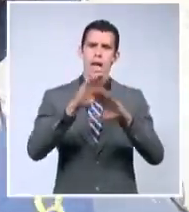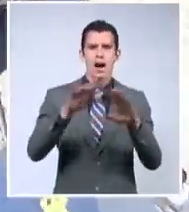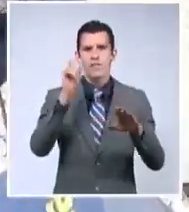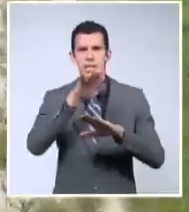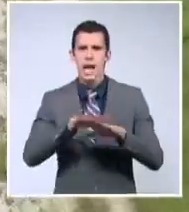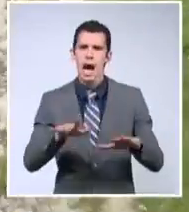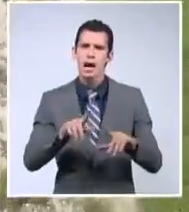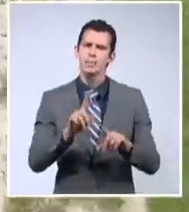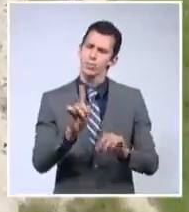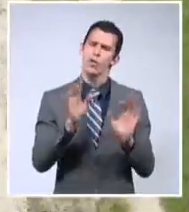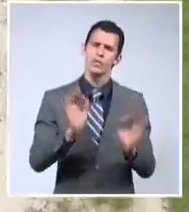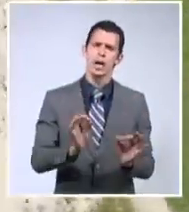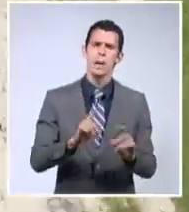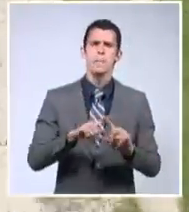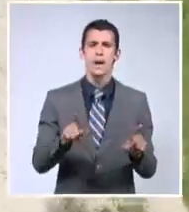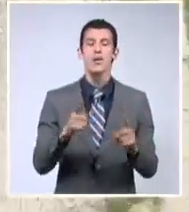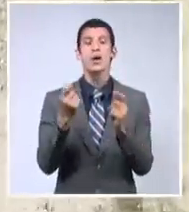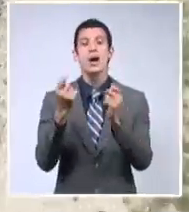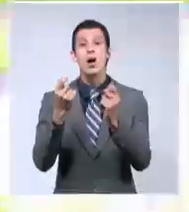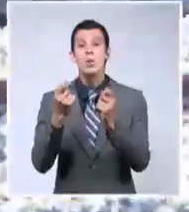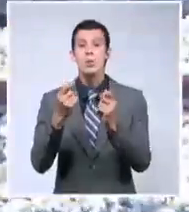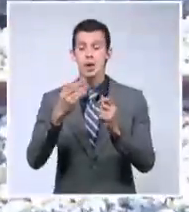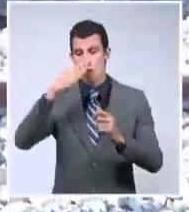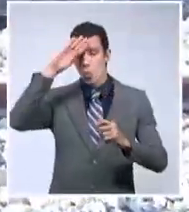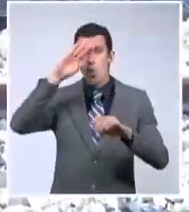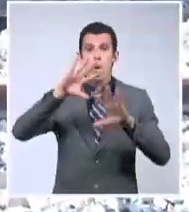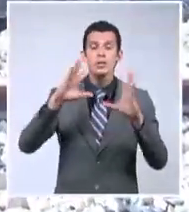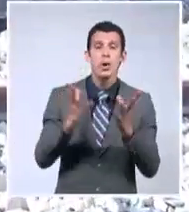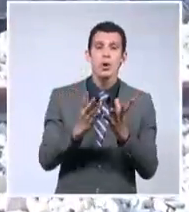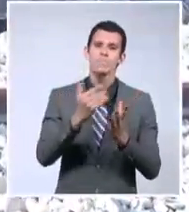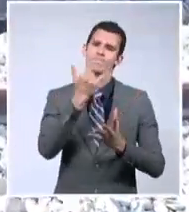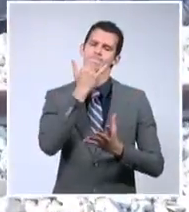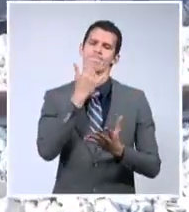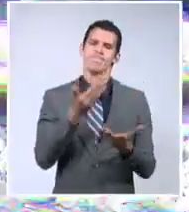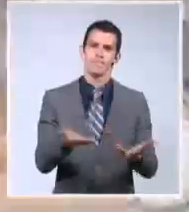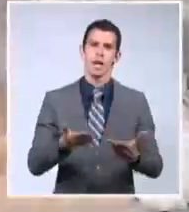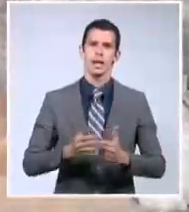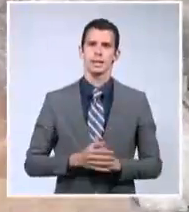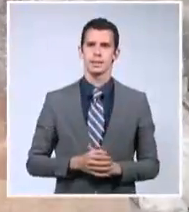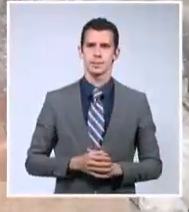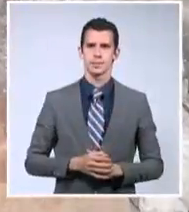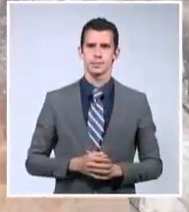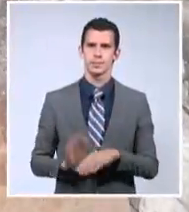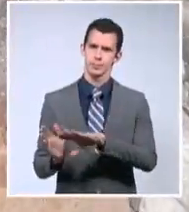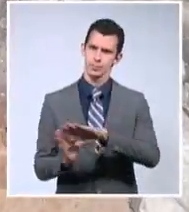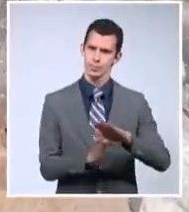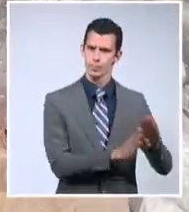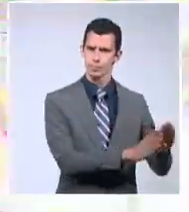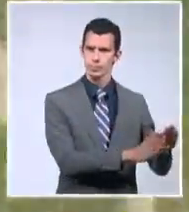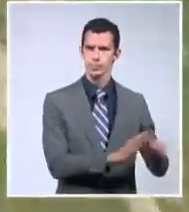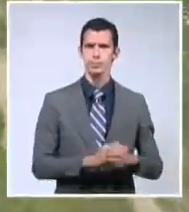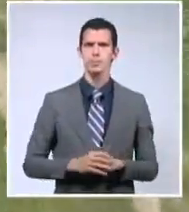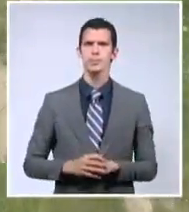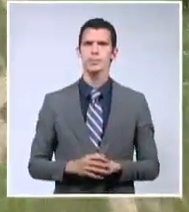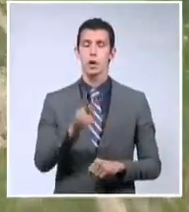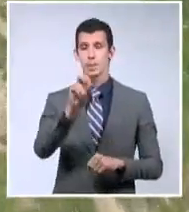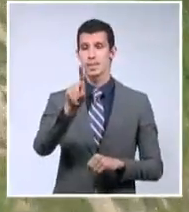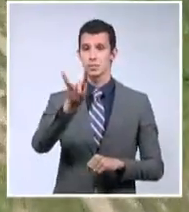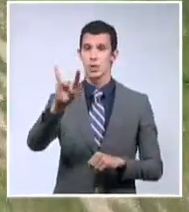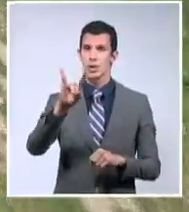El 26 de mayo de 2019 se produjo el descarrilamiento de un tren de carga procedente de la terminal de contenedores del